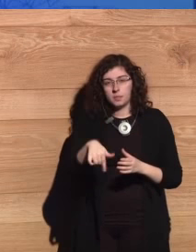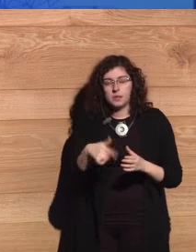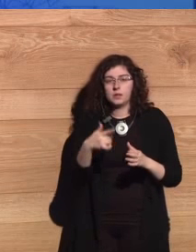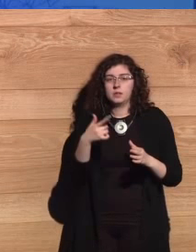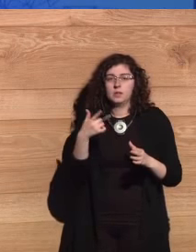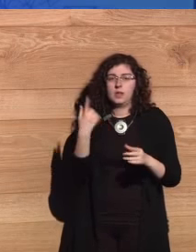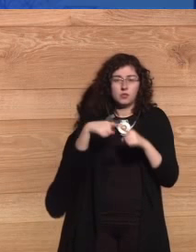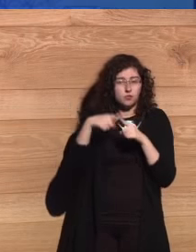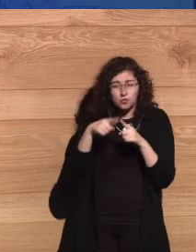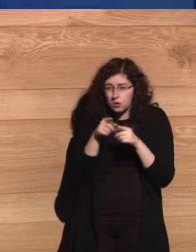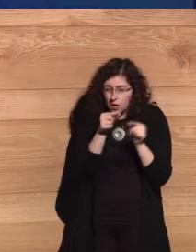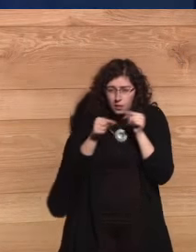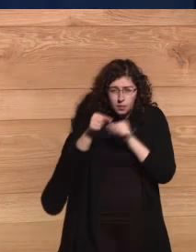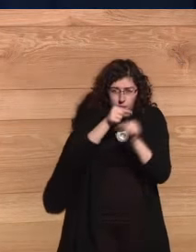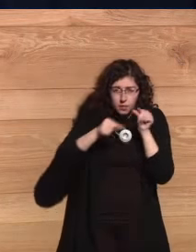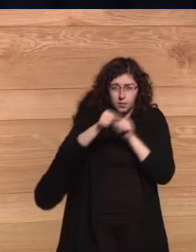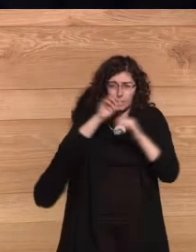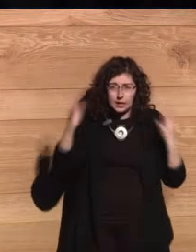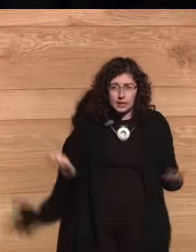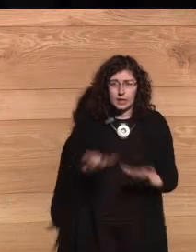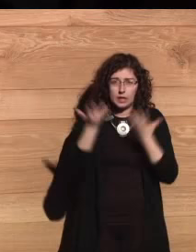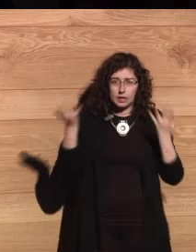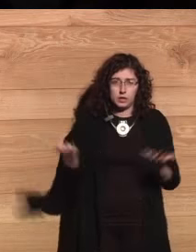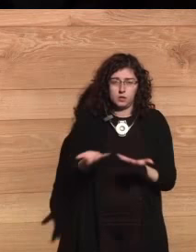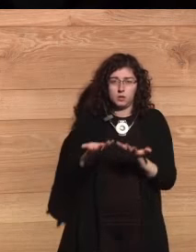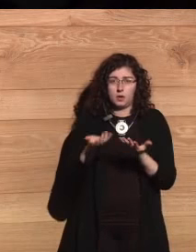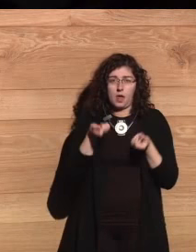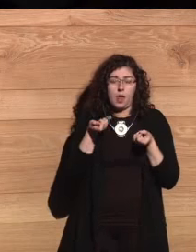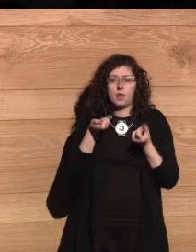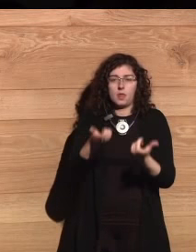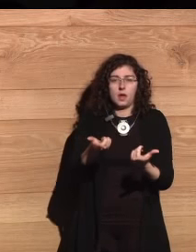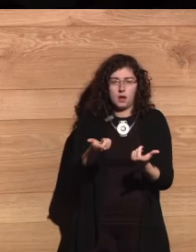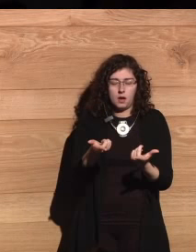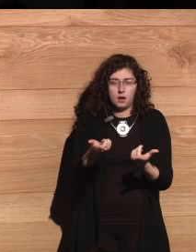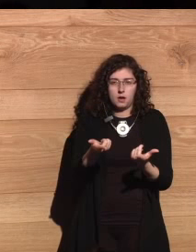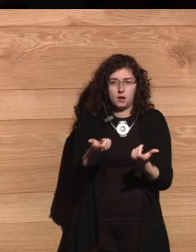infinitamente pequeño, lo infinitamente ligero, lo que va a dar quizás